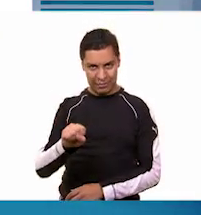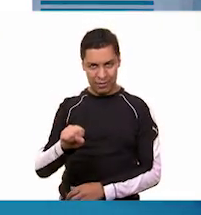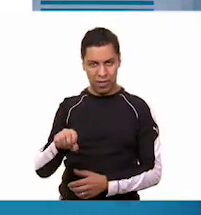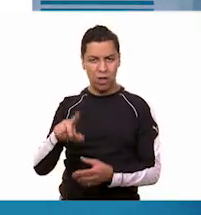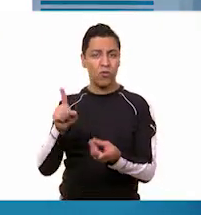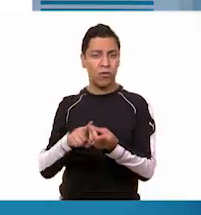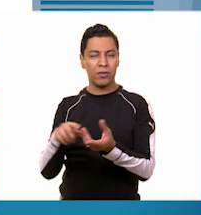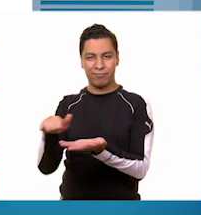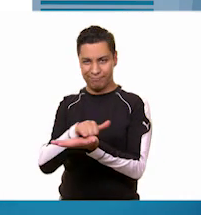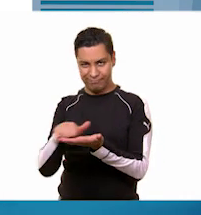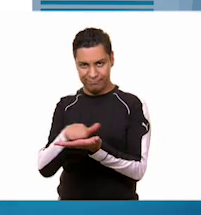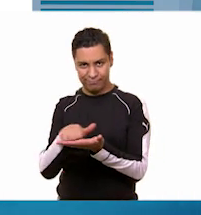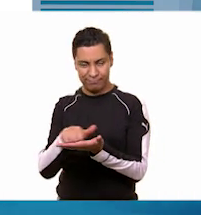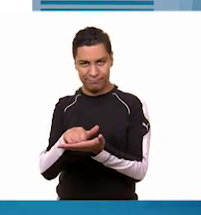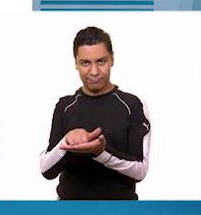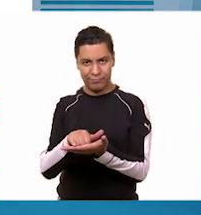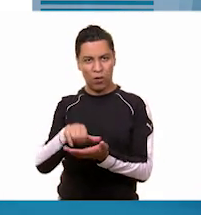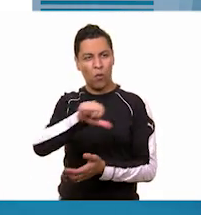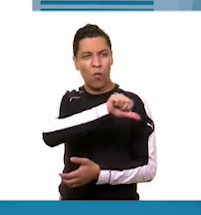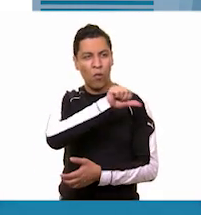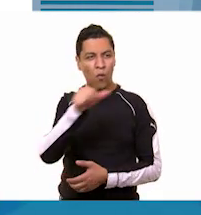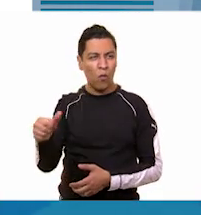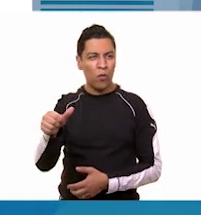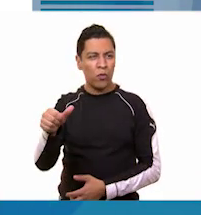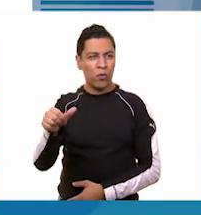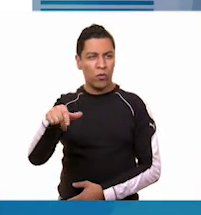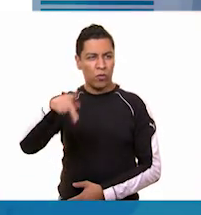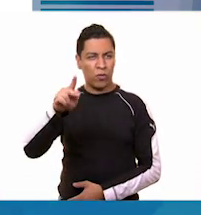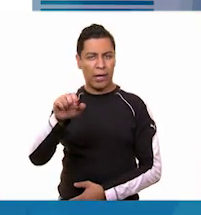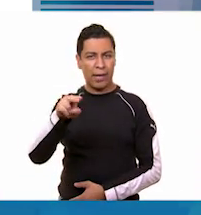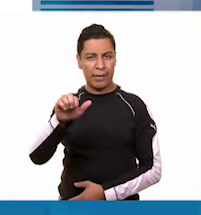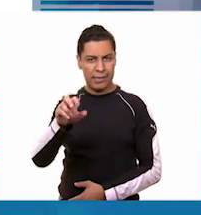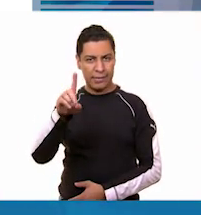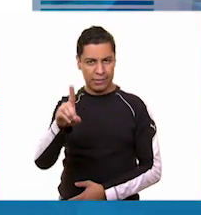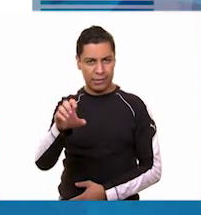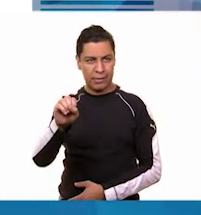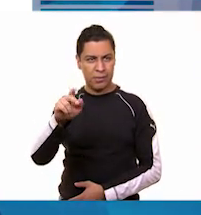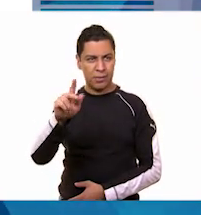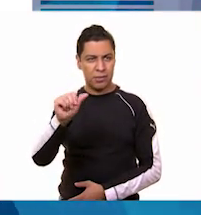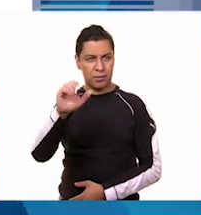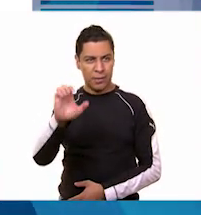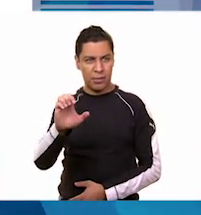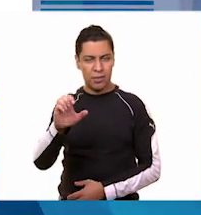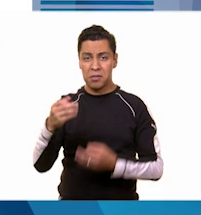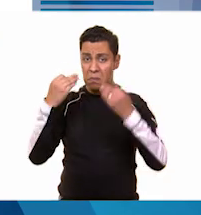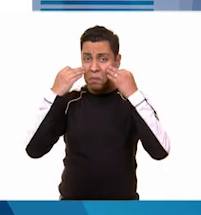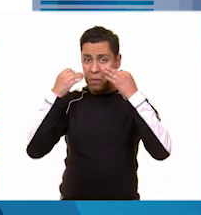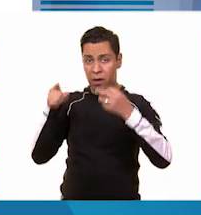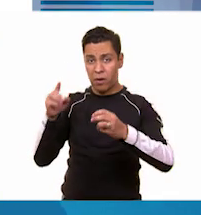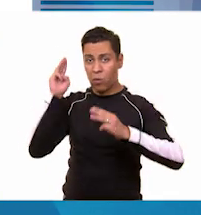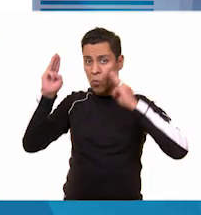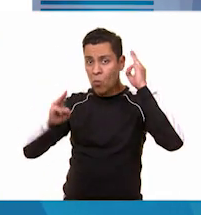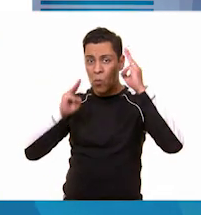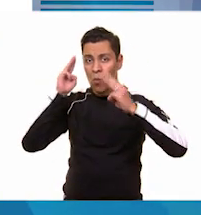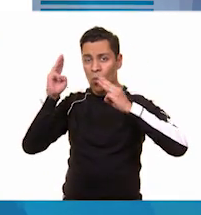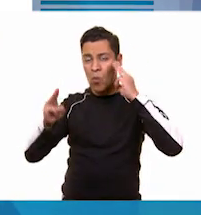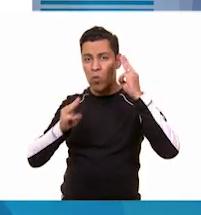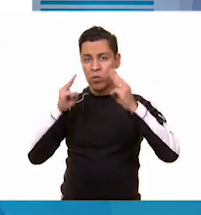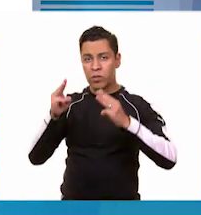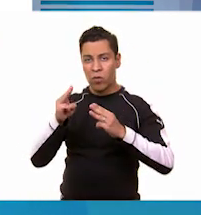York. El Kennedy Space Center conservará el Atlantis y el Discovery está en exhibición en un museo en las afueras de